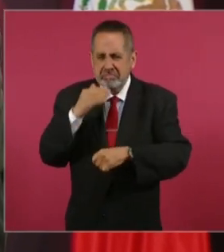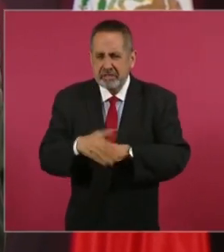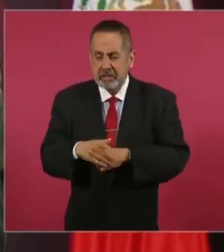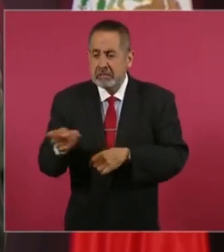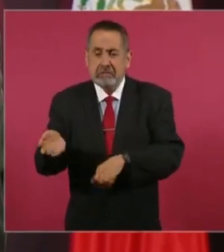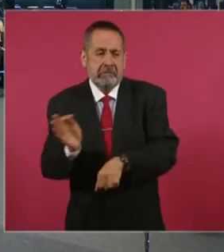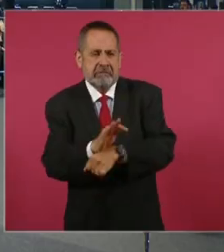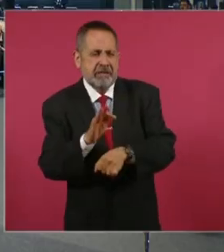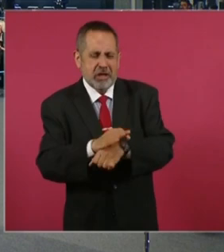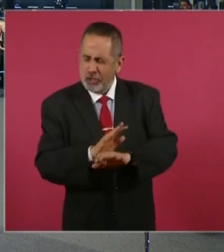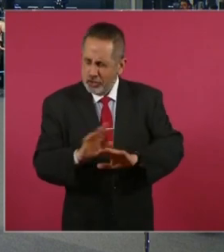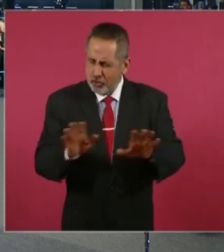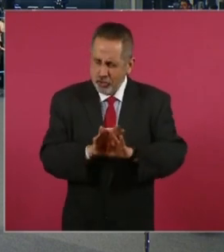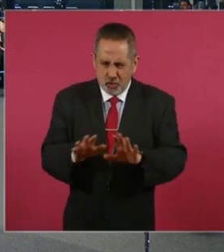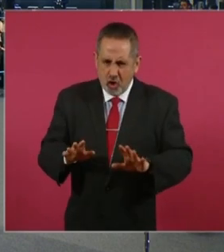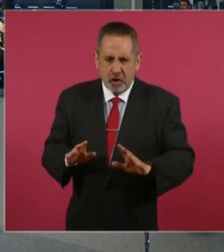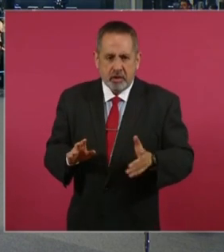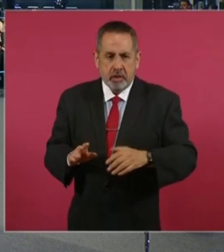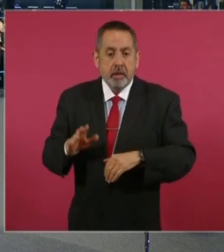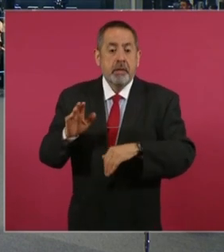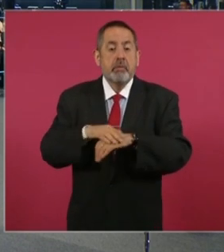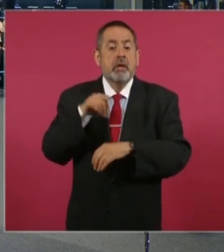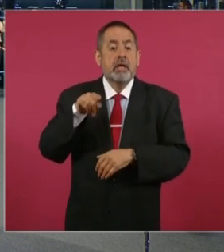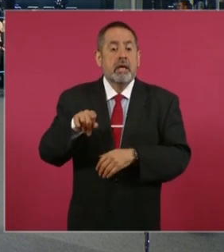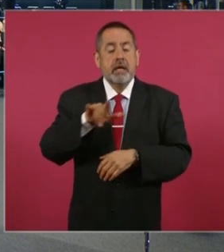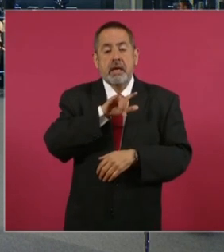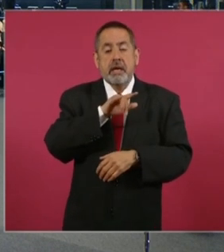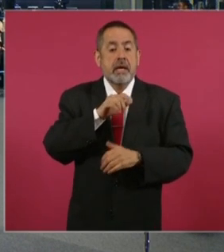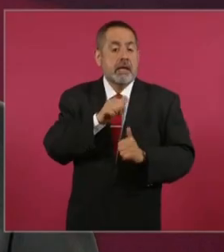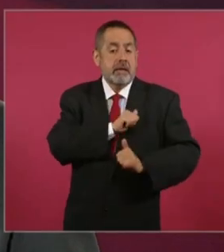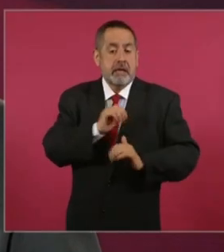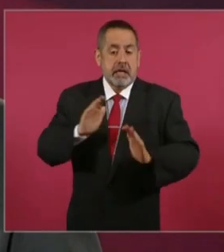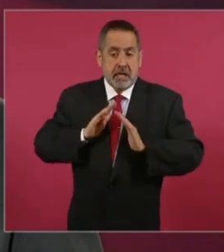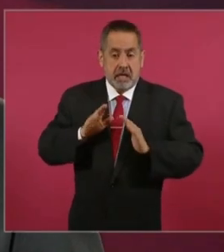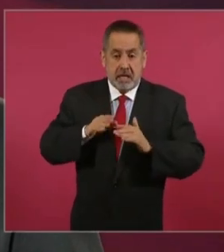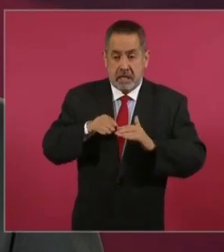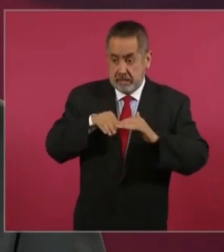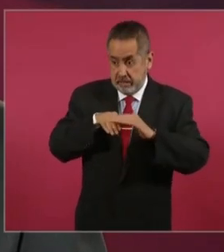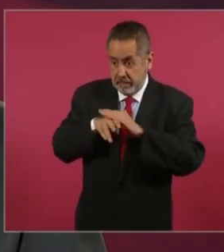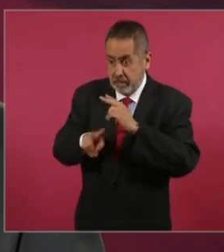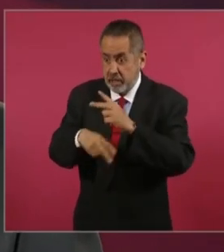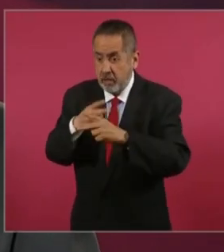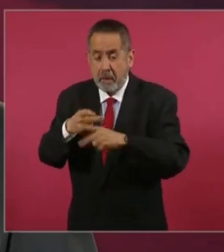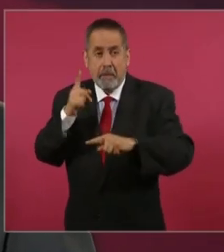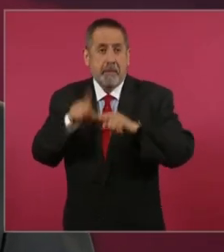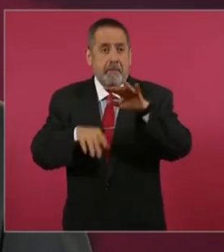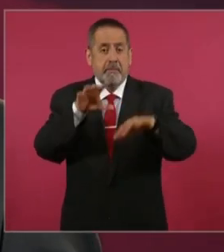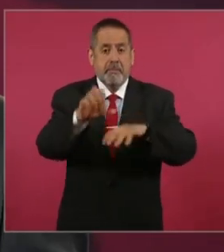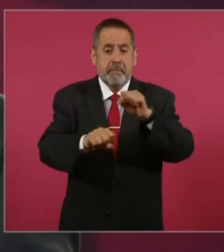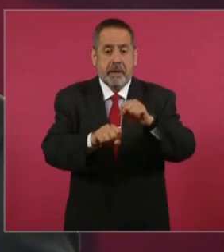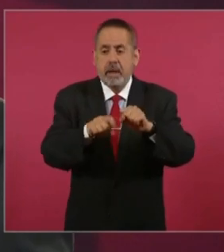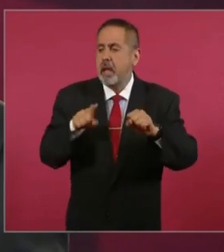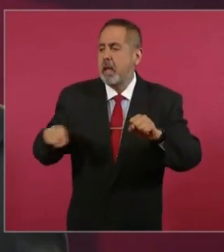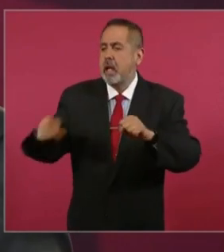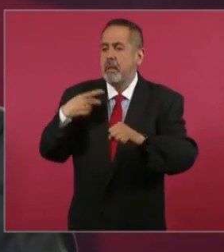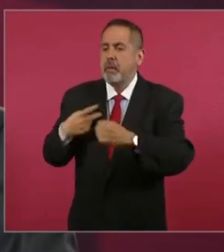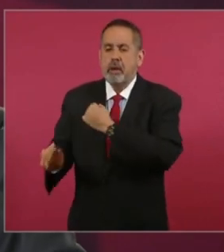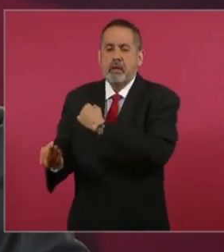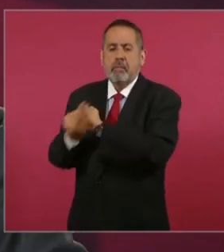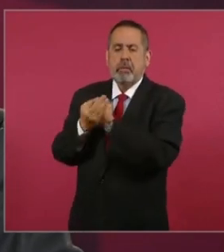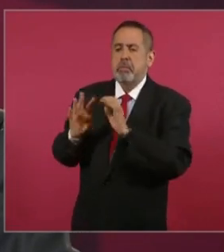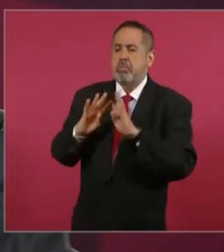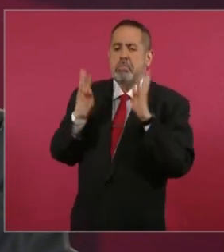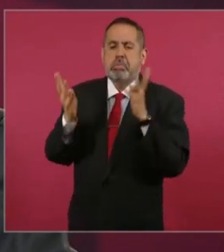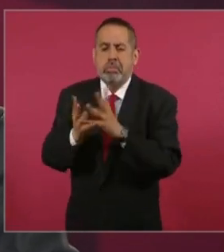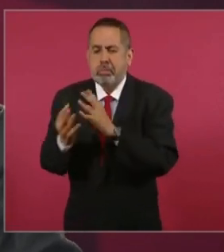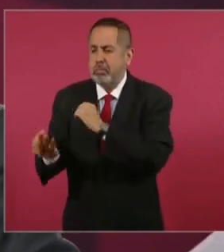cobertura porque llegaba el ejército a hacer los decomisos y rodeaba